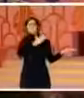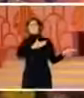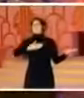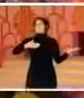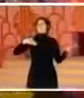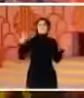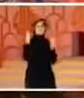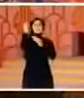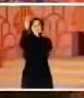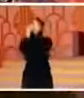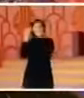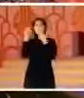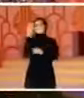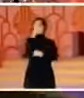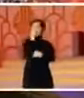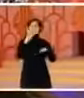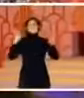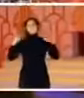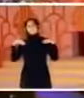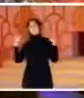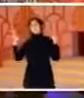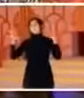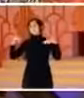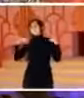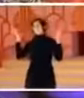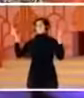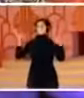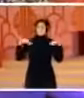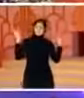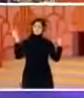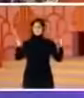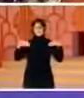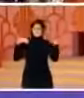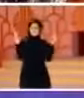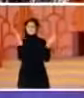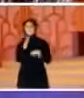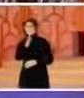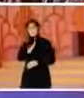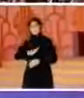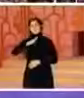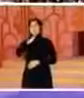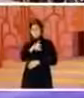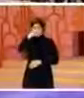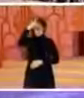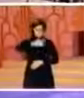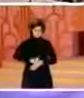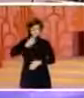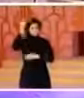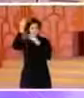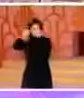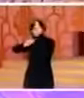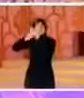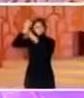piensa disfrutar del carnaval Pues él solo